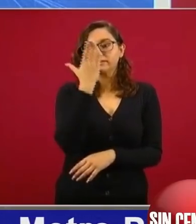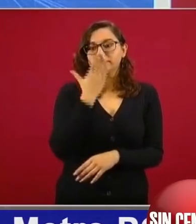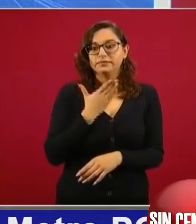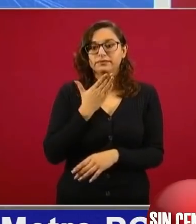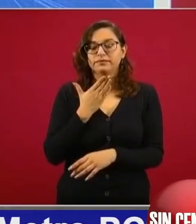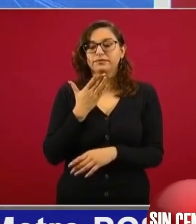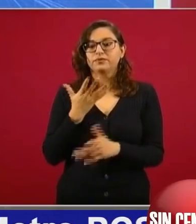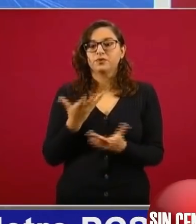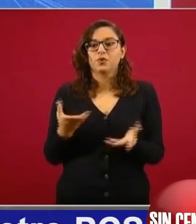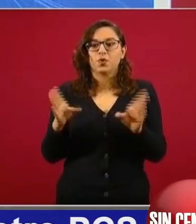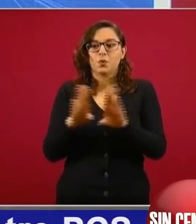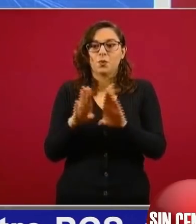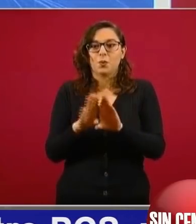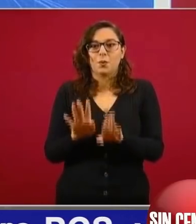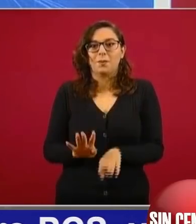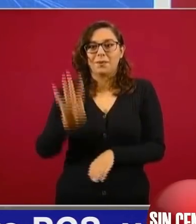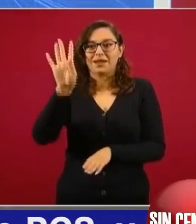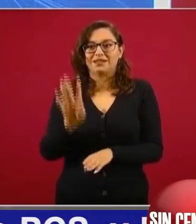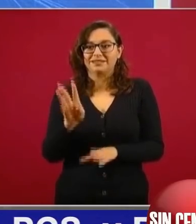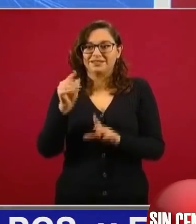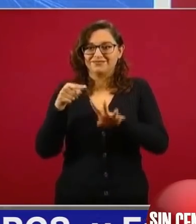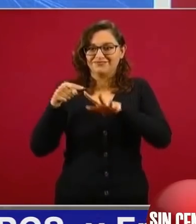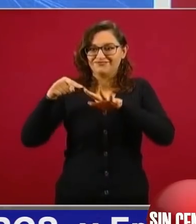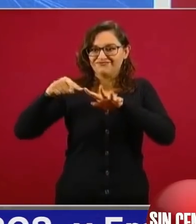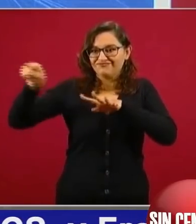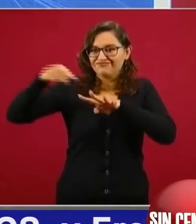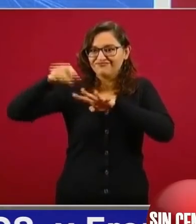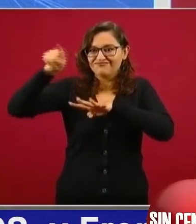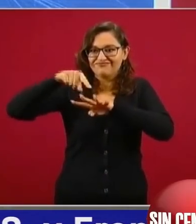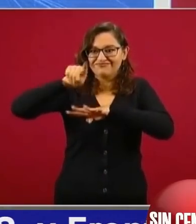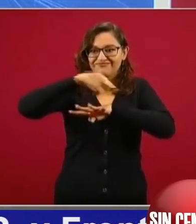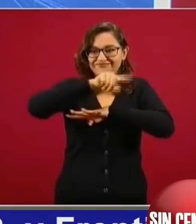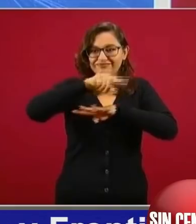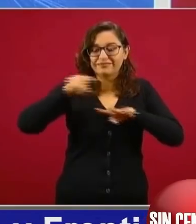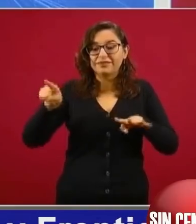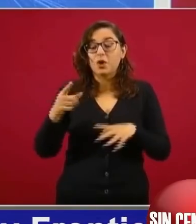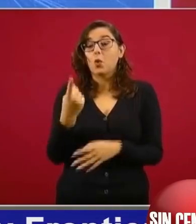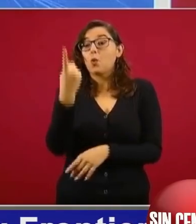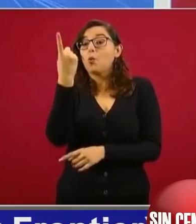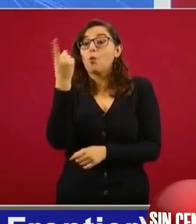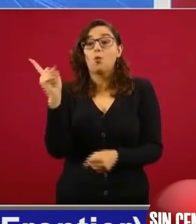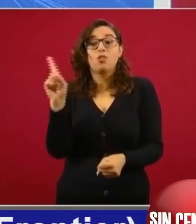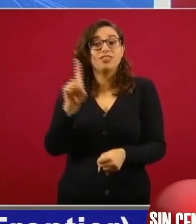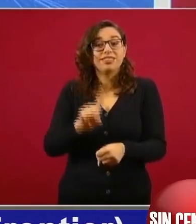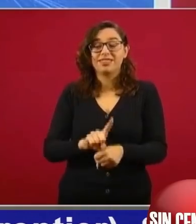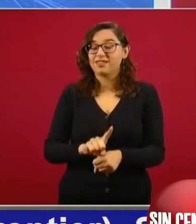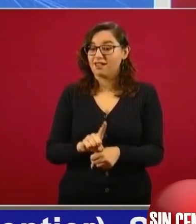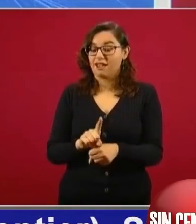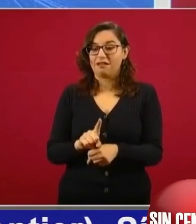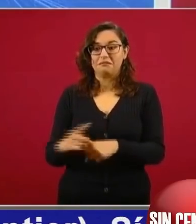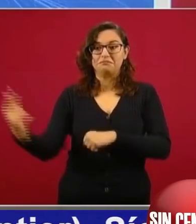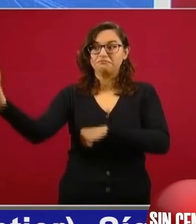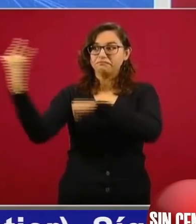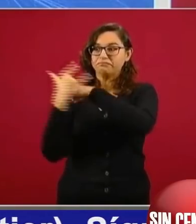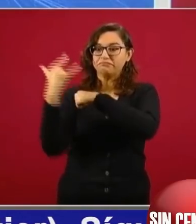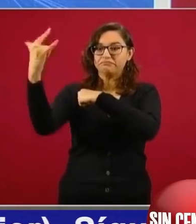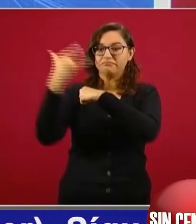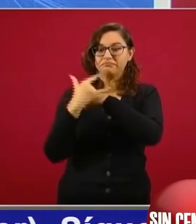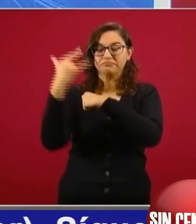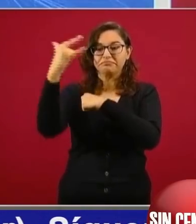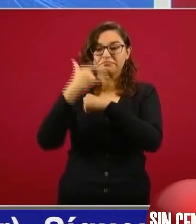esa madeja que se ve de 24 horas nada más de las llegadas al aeropuerto de la Ciudad de